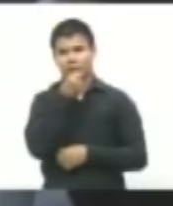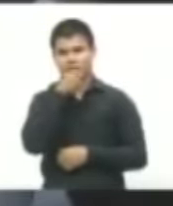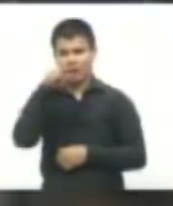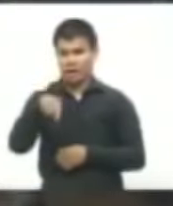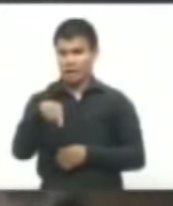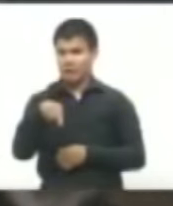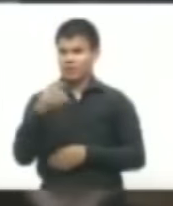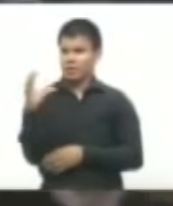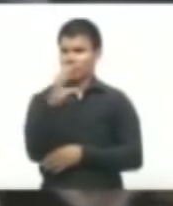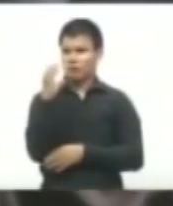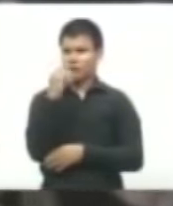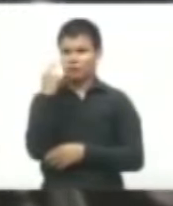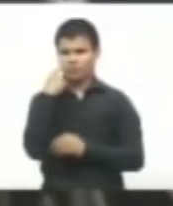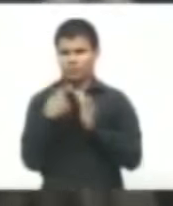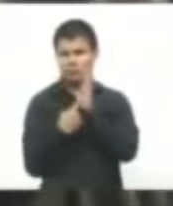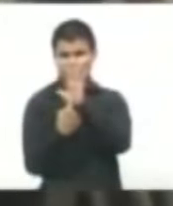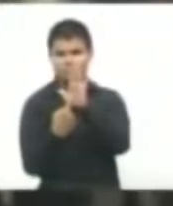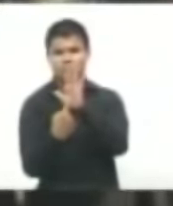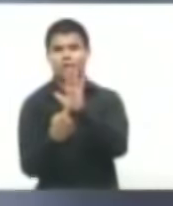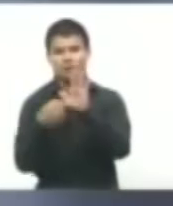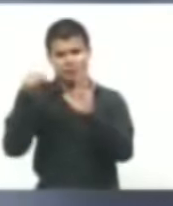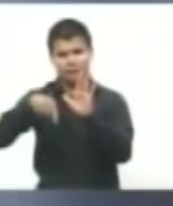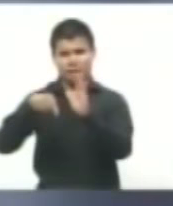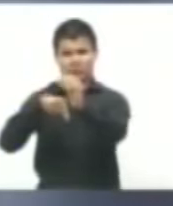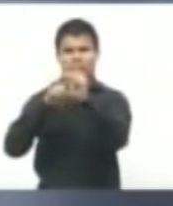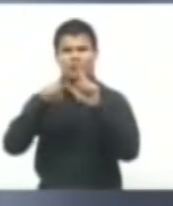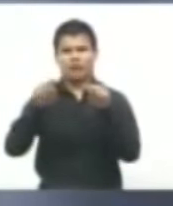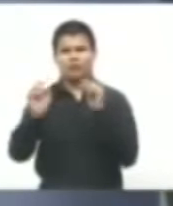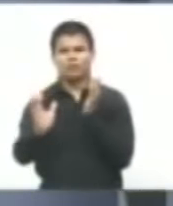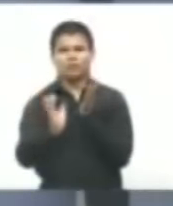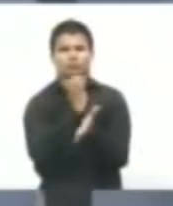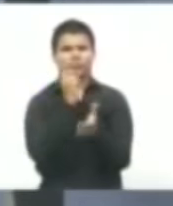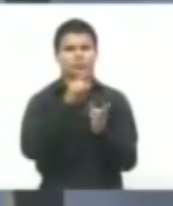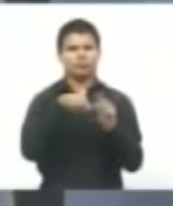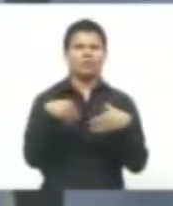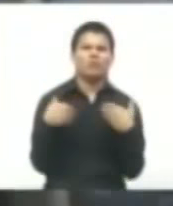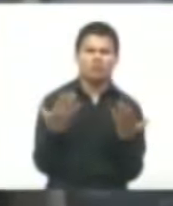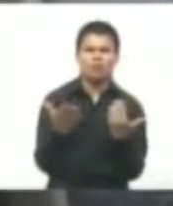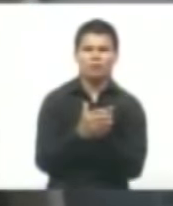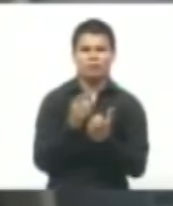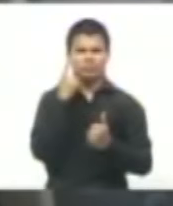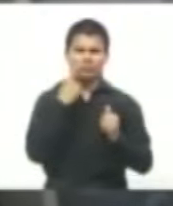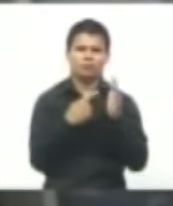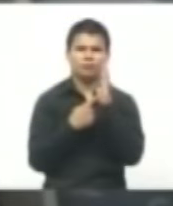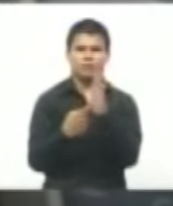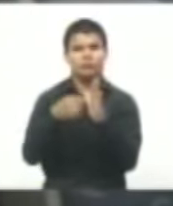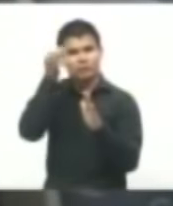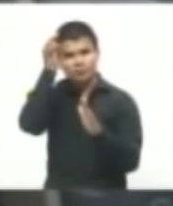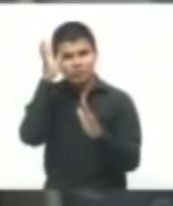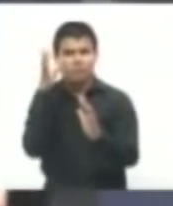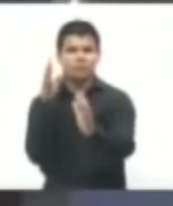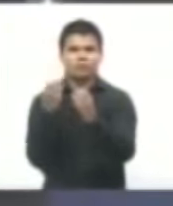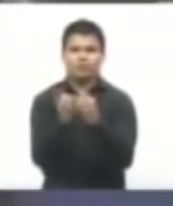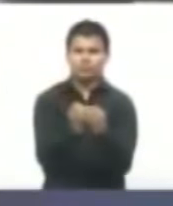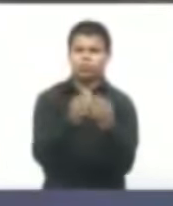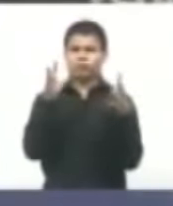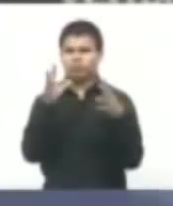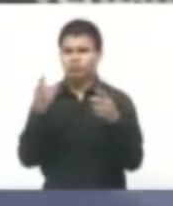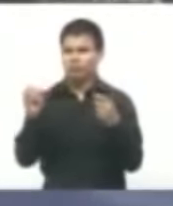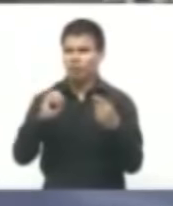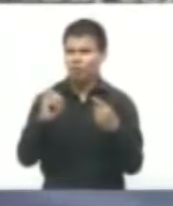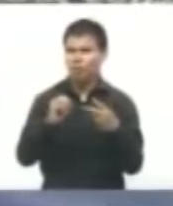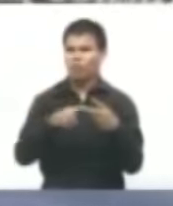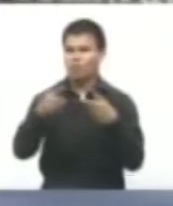censura, aunque no sea reconocida oficialmente, esta se manifiesta a través de intimidaciones, atentados y asfixia económica, entre otras